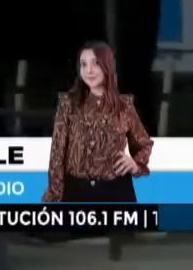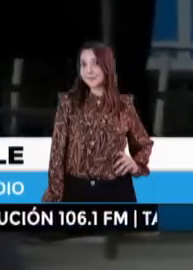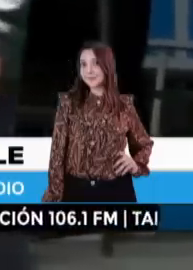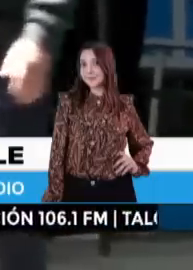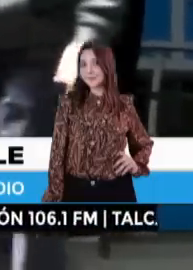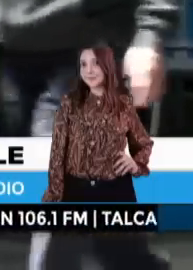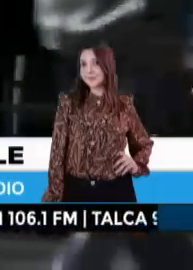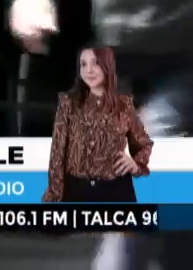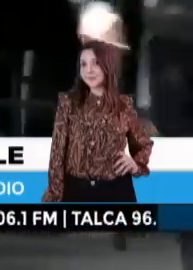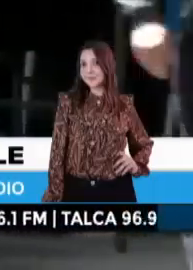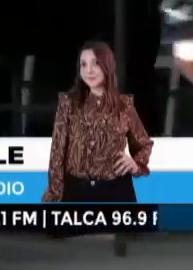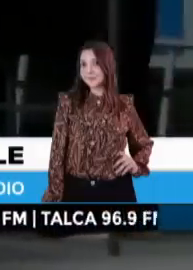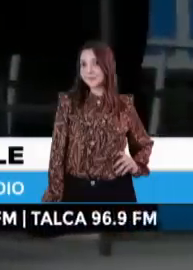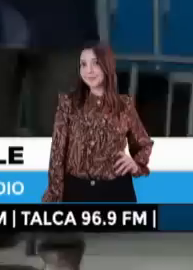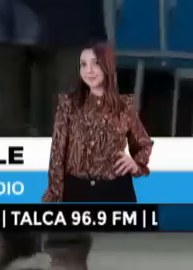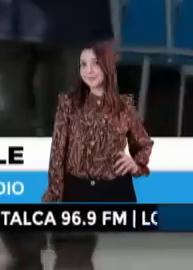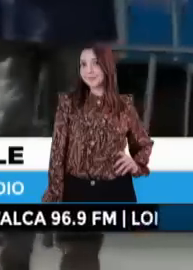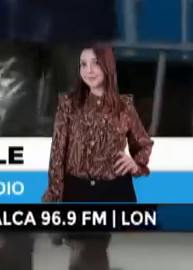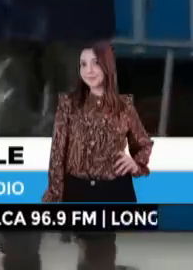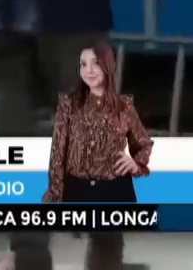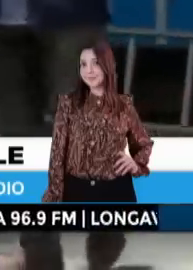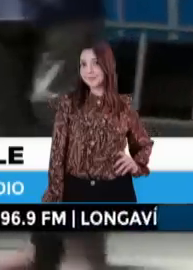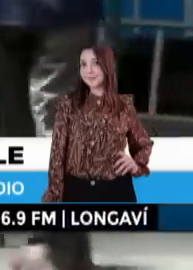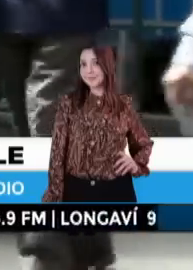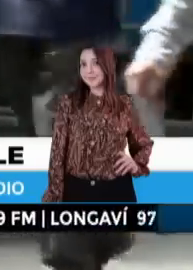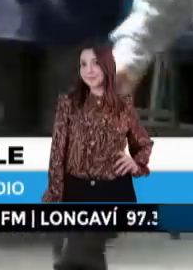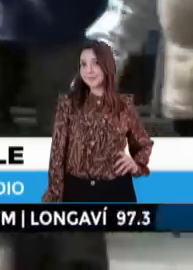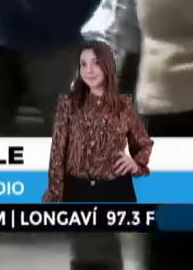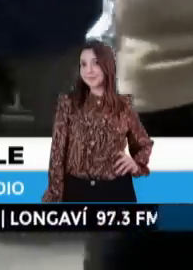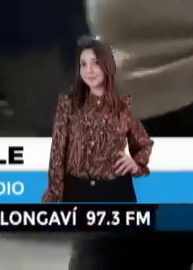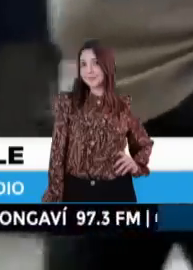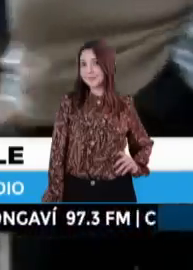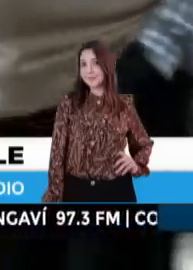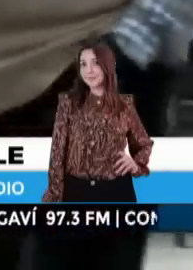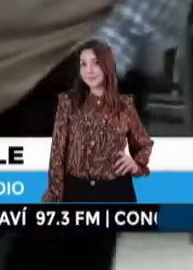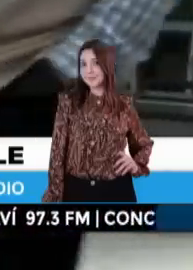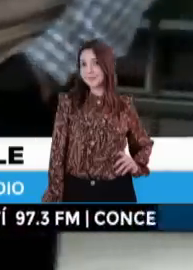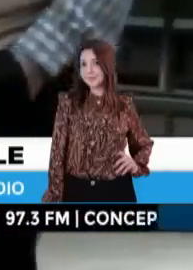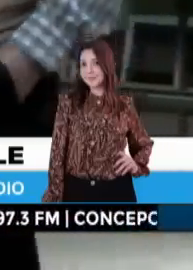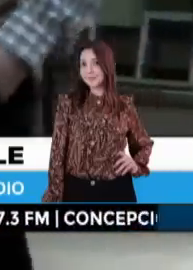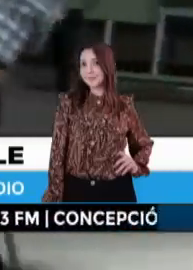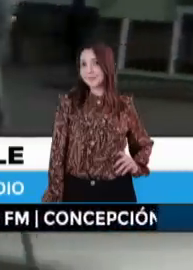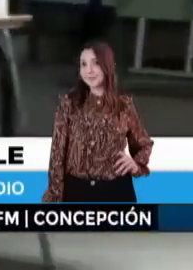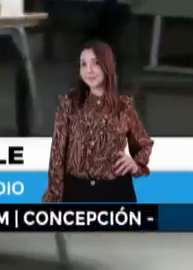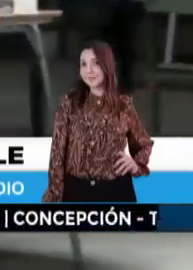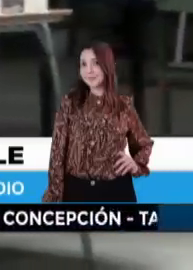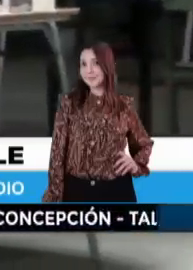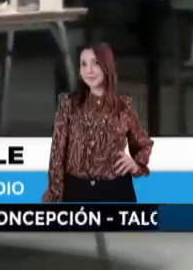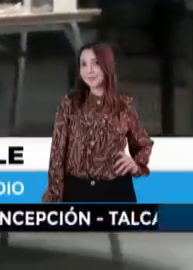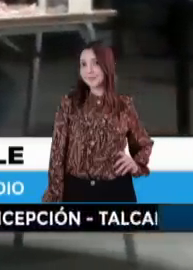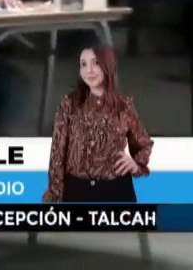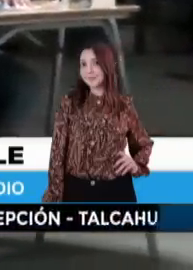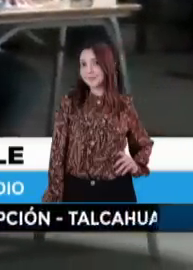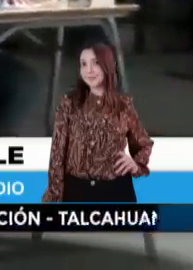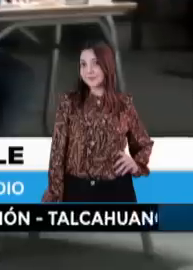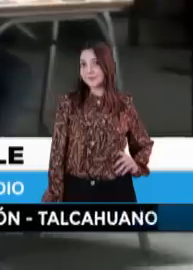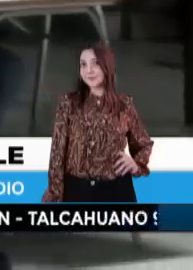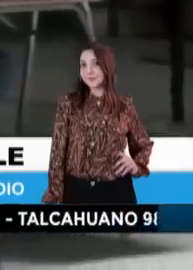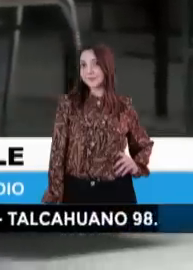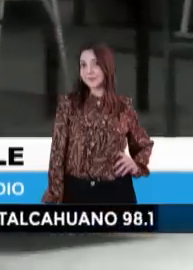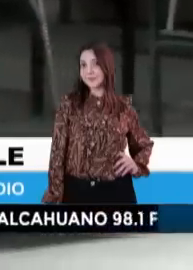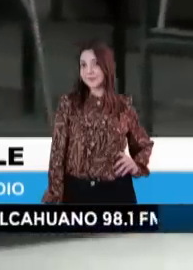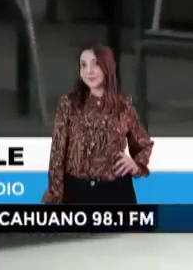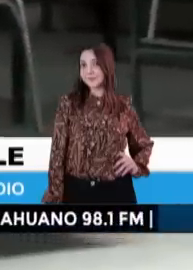un poco más contentos con esta declaración fueron las figuras políticas de la derecha. ¿Qué es lo que dice